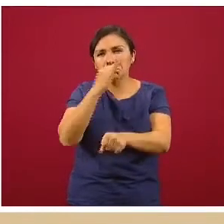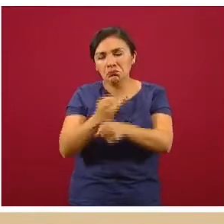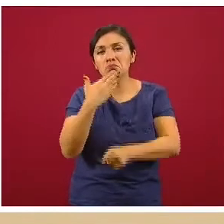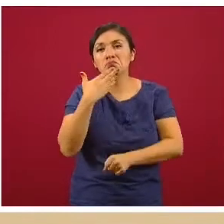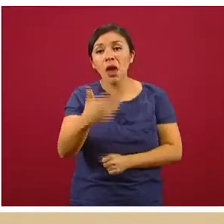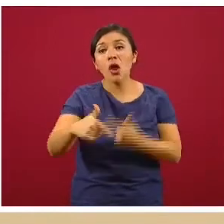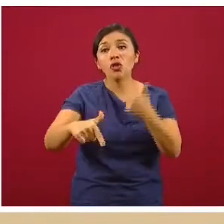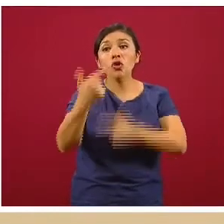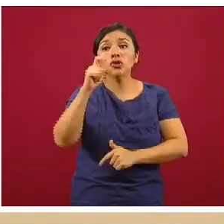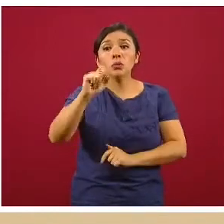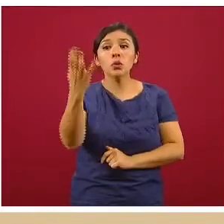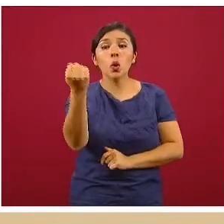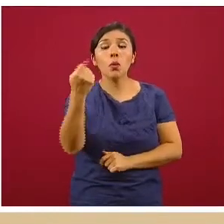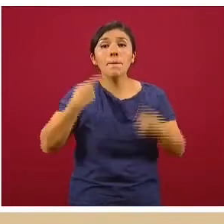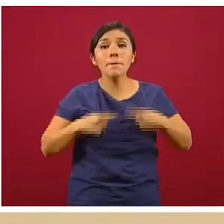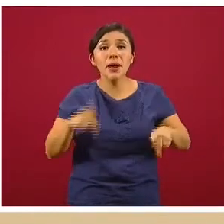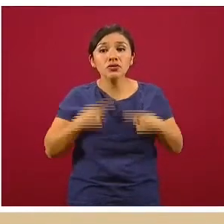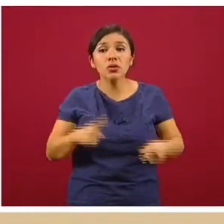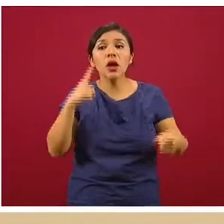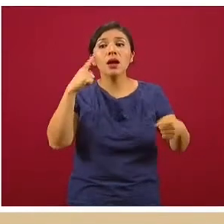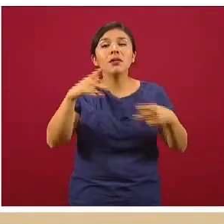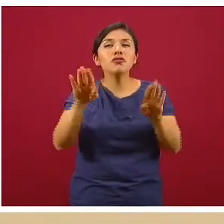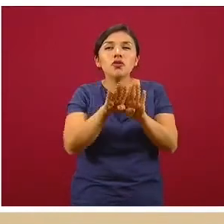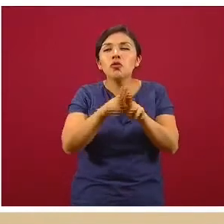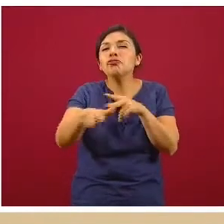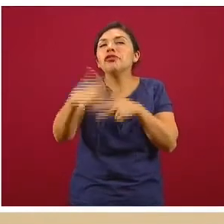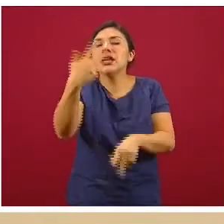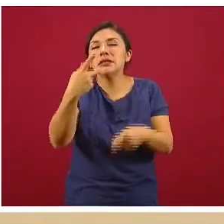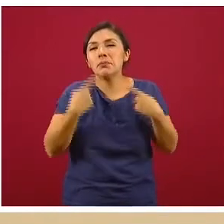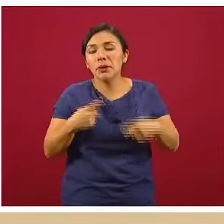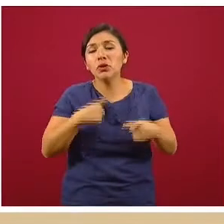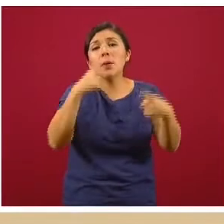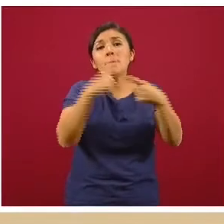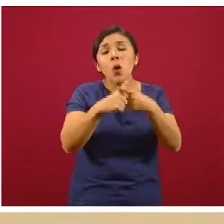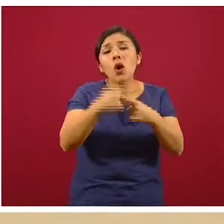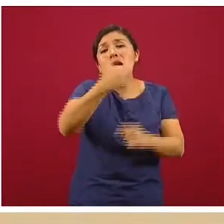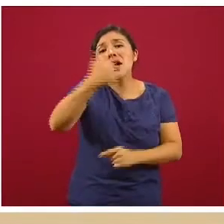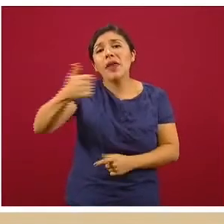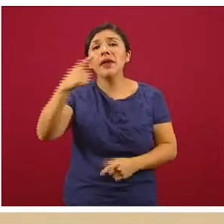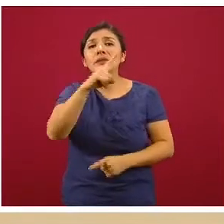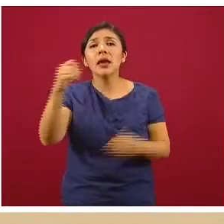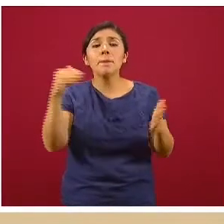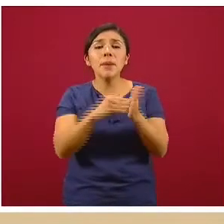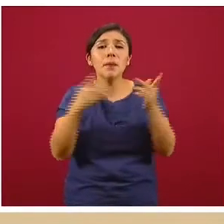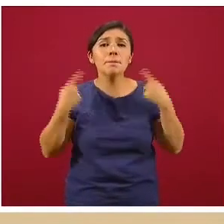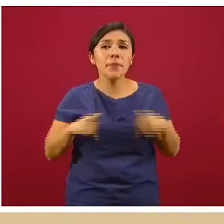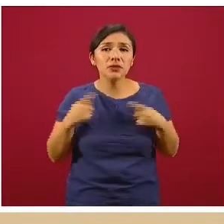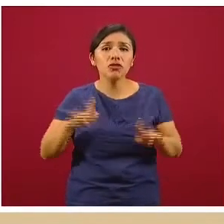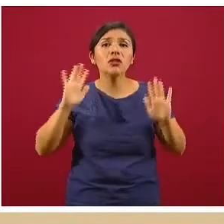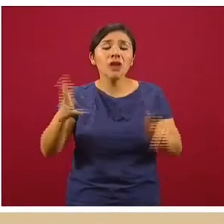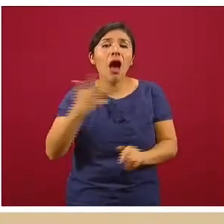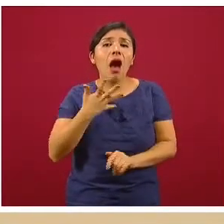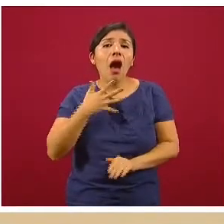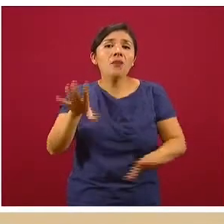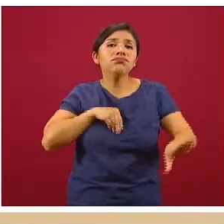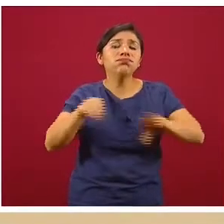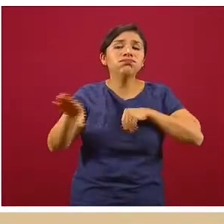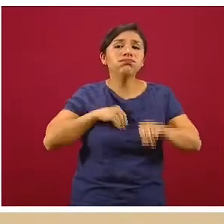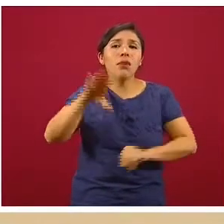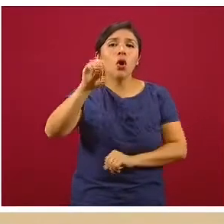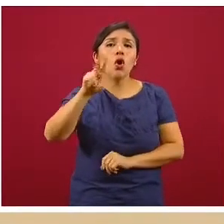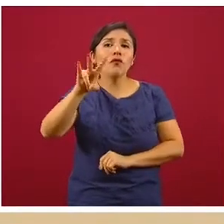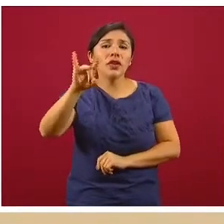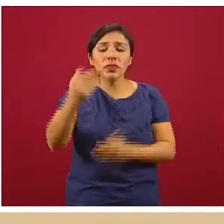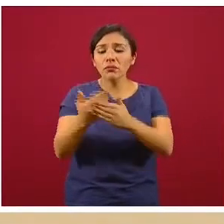apropiada, 12.9 personas, prácticamente 13 personas por cada 100.000 habitantes han tenido COVID en los últimos